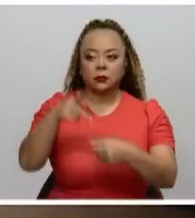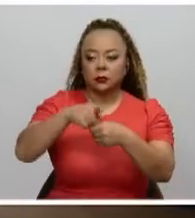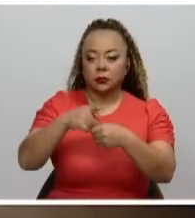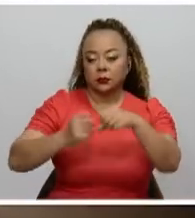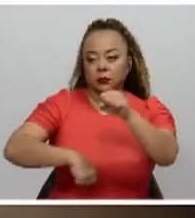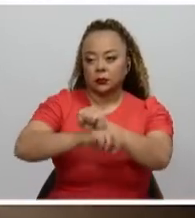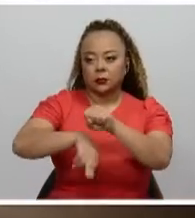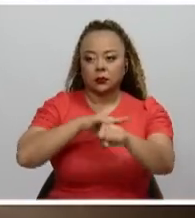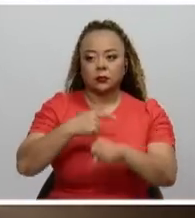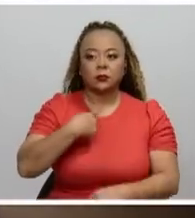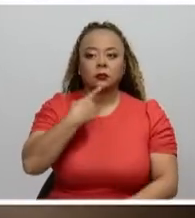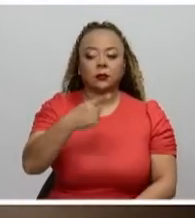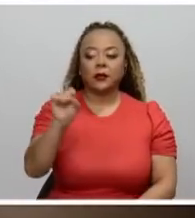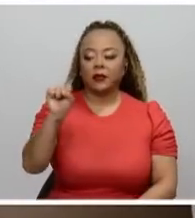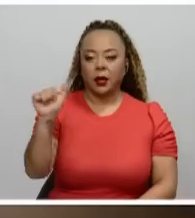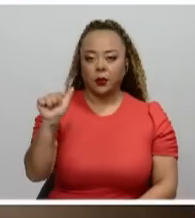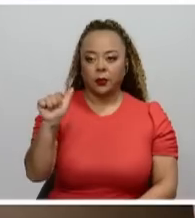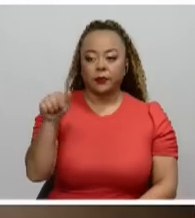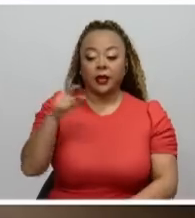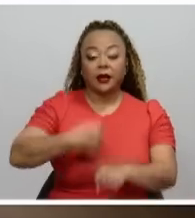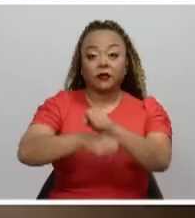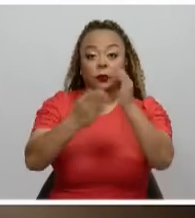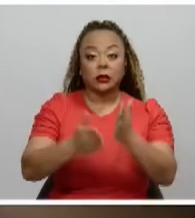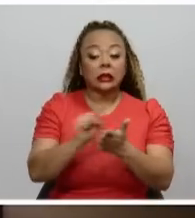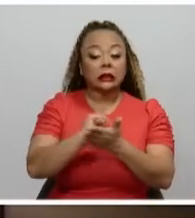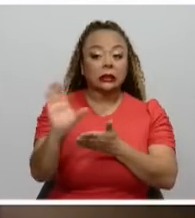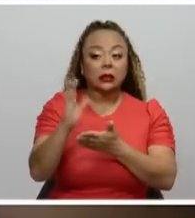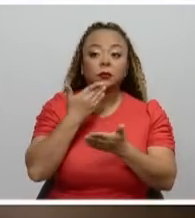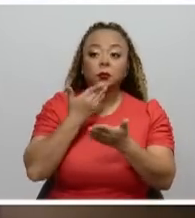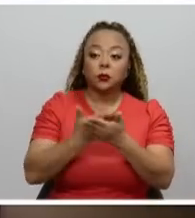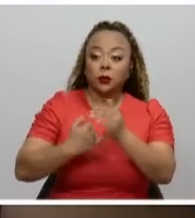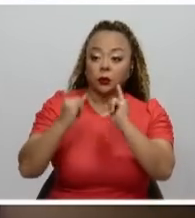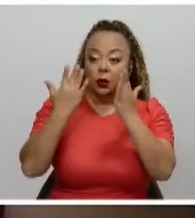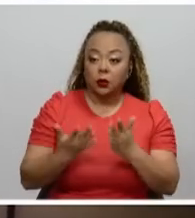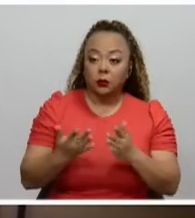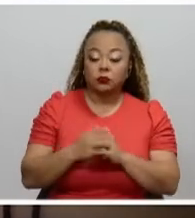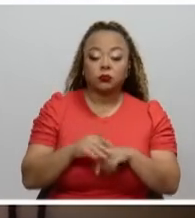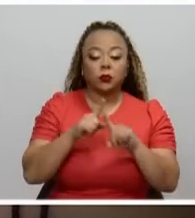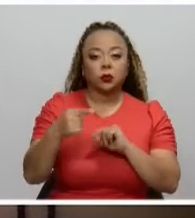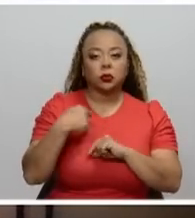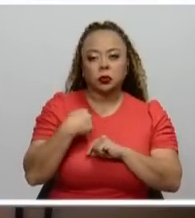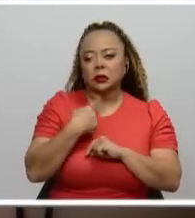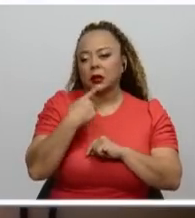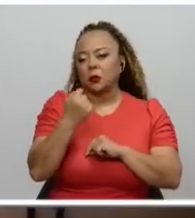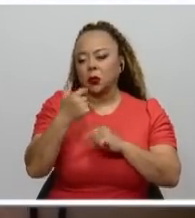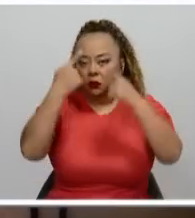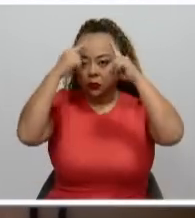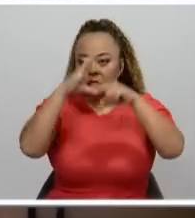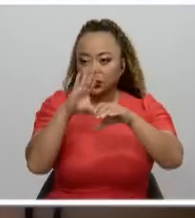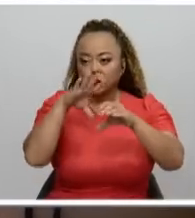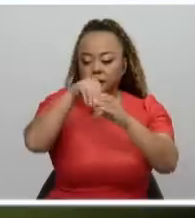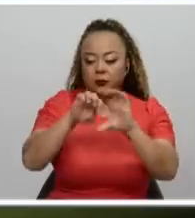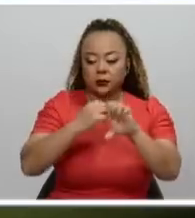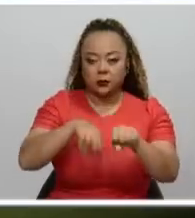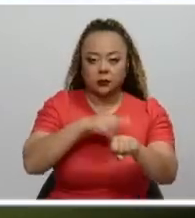Yo diría que Sebastián Acuña futbolista de San Carlos que es un buen jugador pero ya diríamos Quizás poco mediático y se mete en la selección